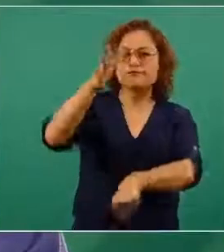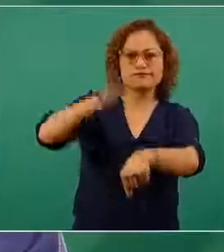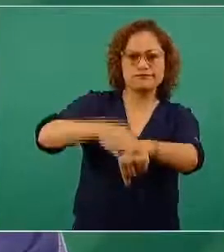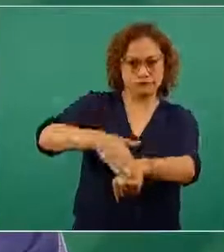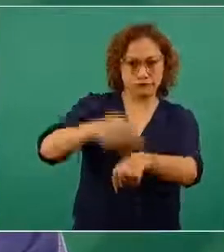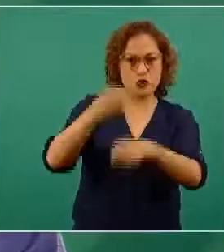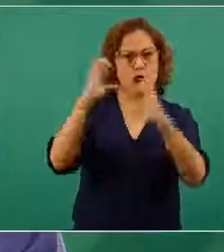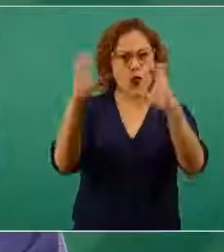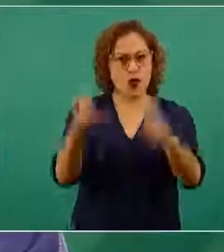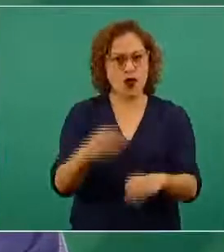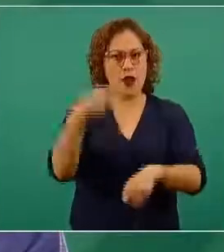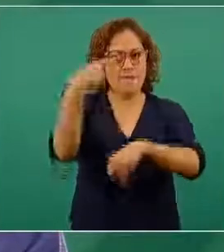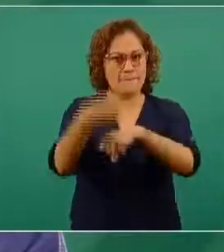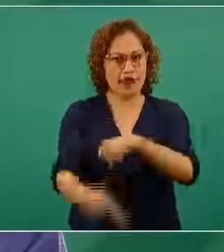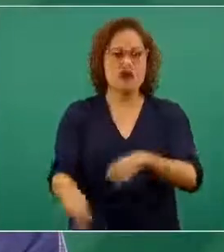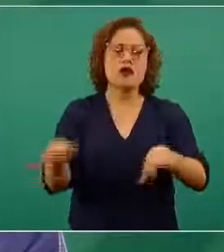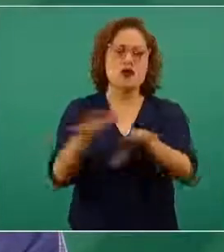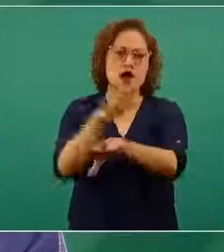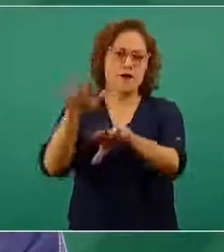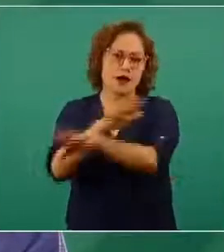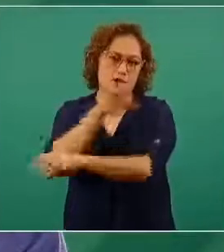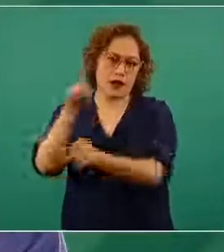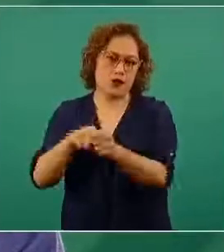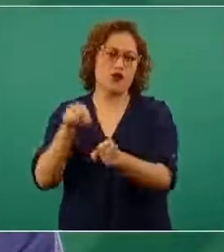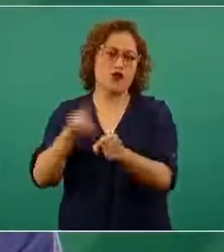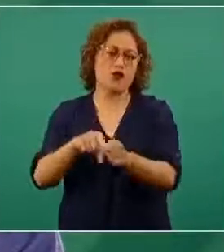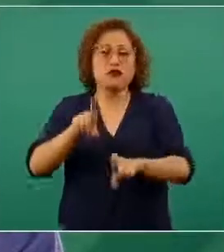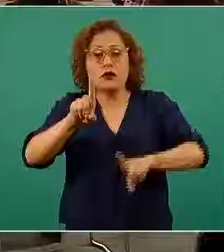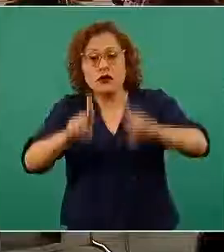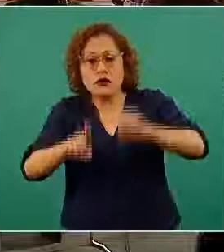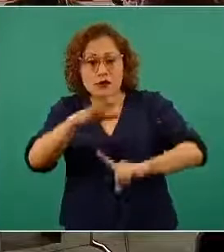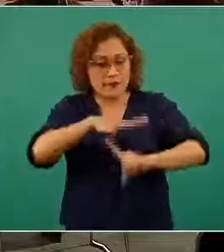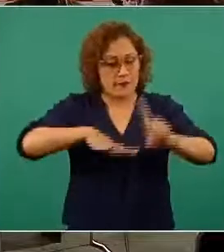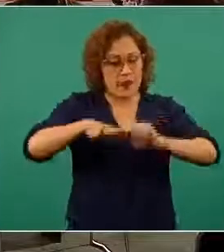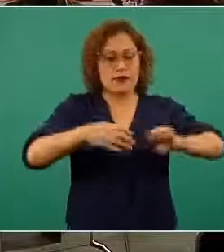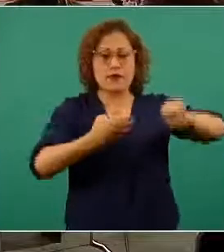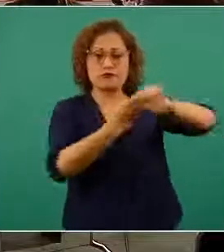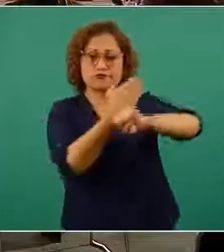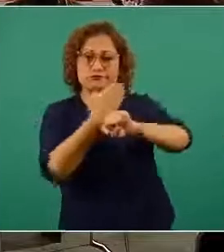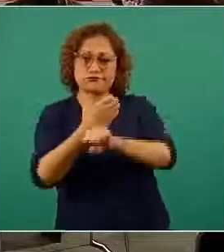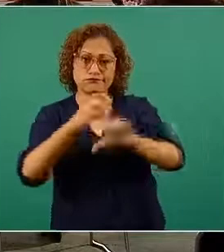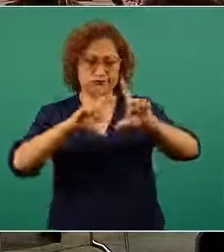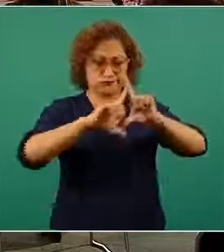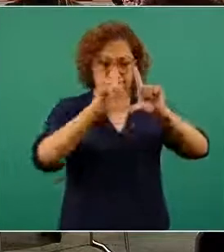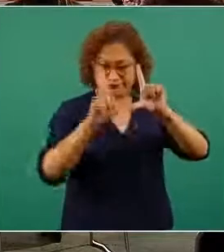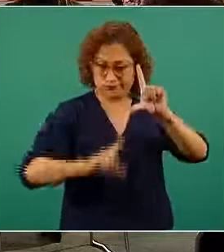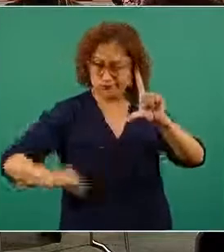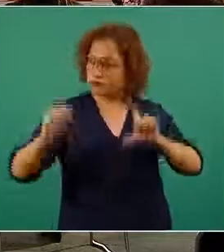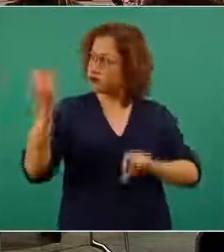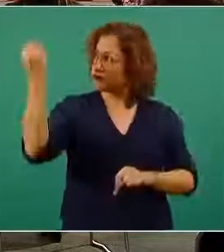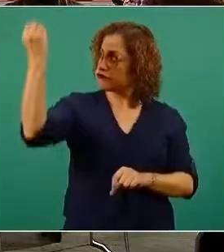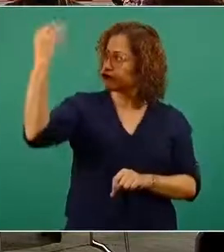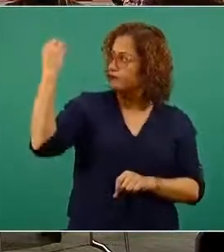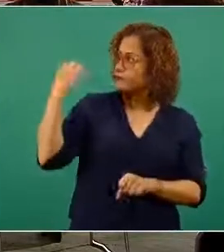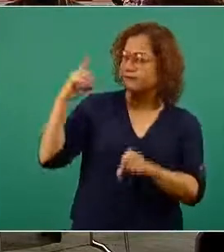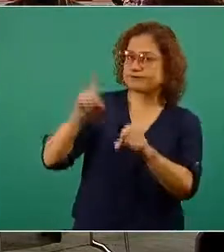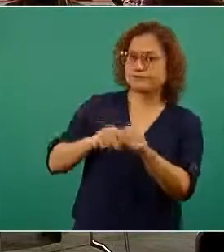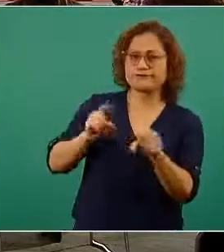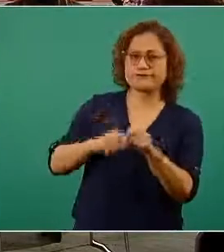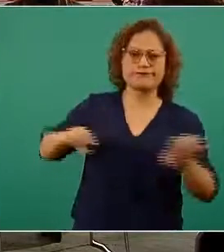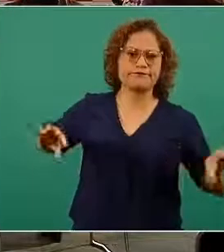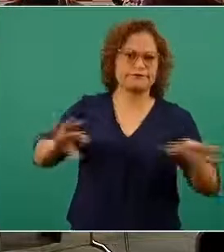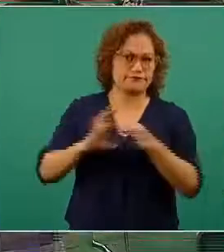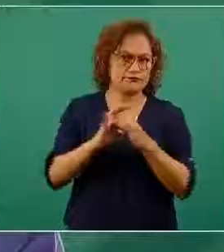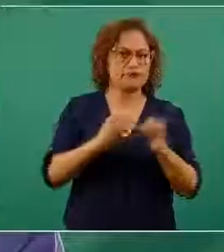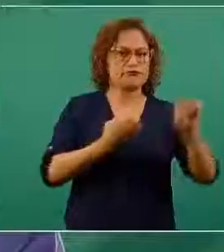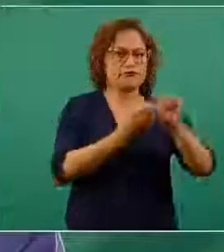que vive cada entidad federativa de acuerdo al semáforo nacional de riesgo COVID. Estemos muy atentas